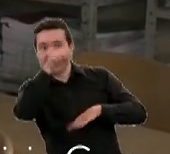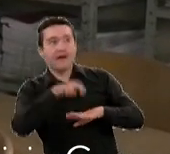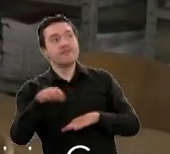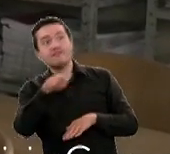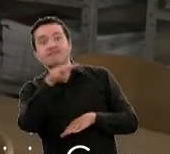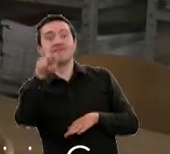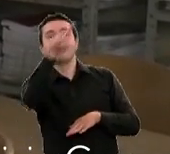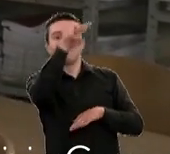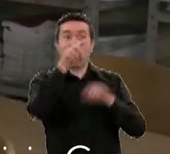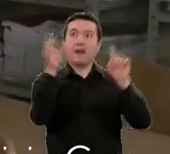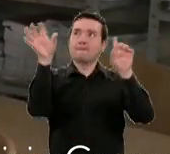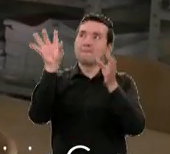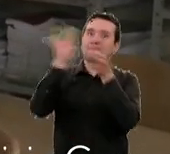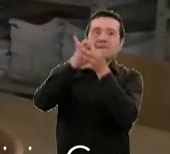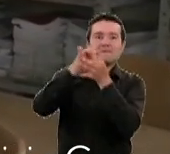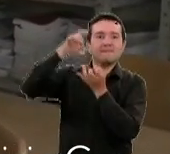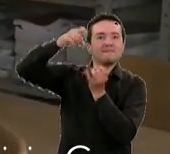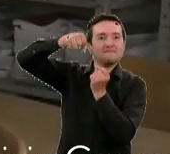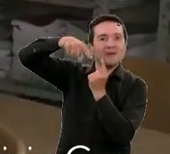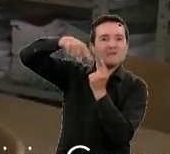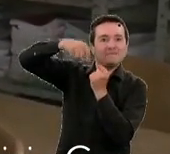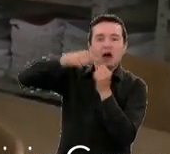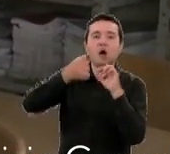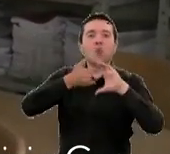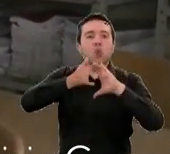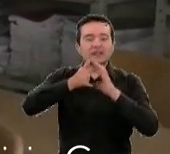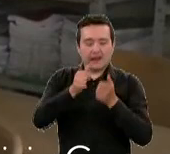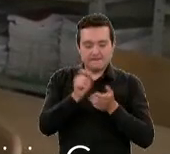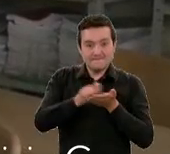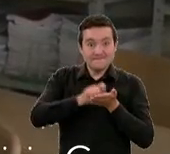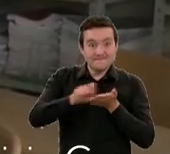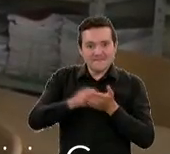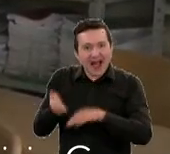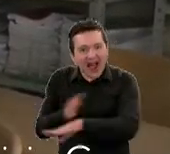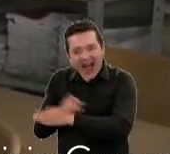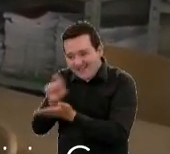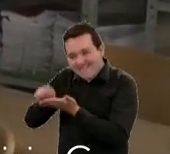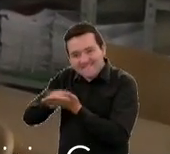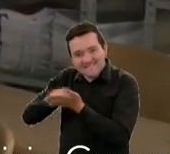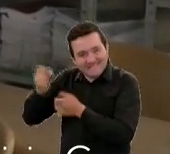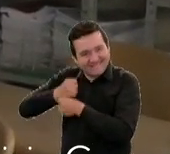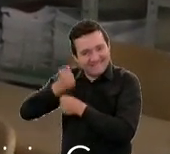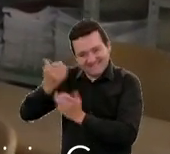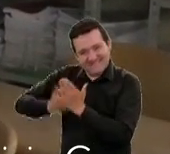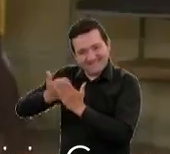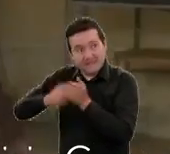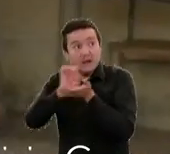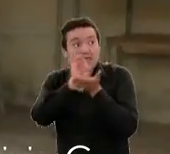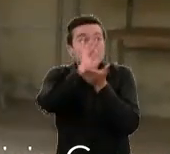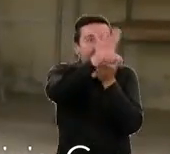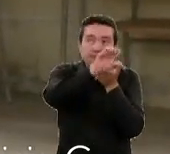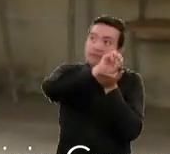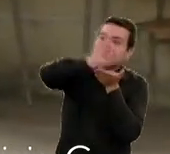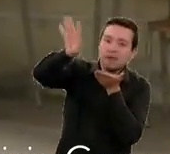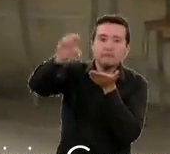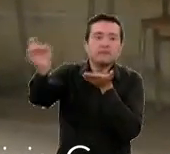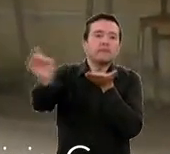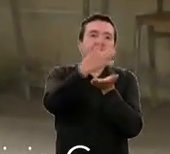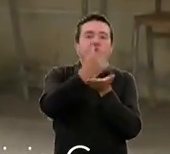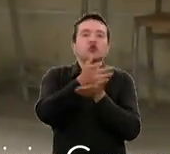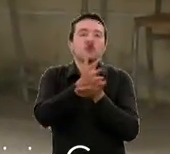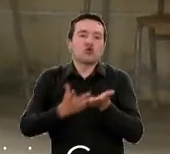comunicarse por WhatsApp y mandar la foto de las guías para que pudiera pasarle las notas a uno. Con la llegada del